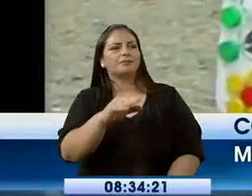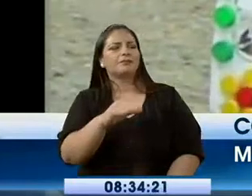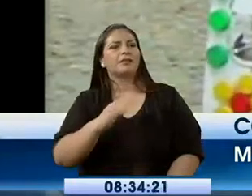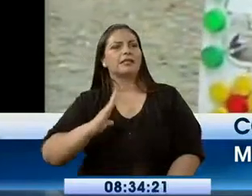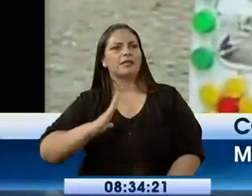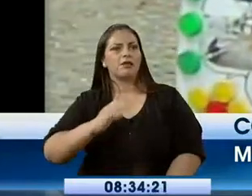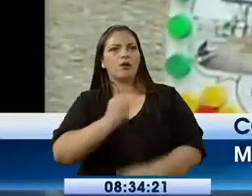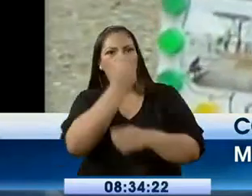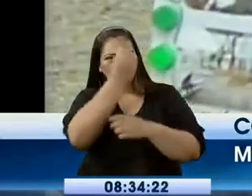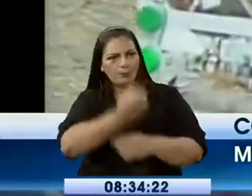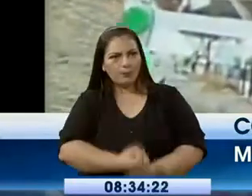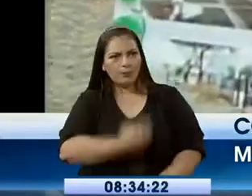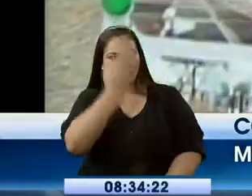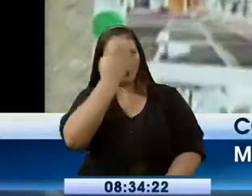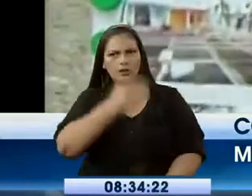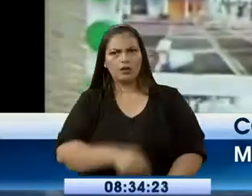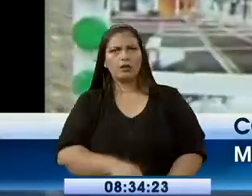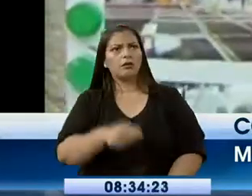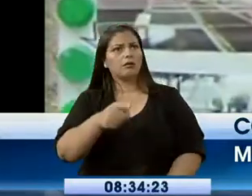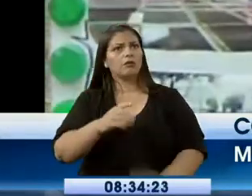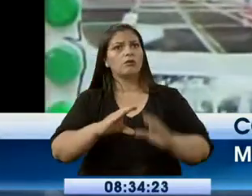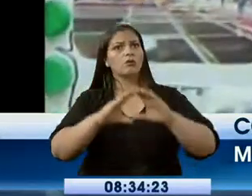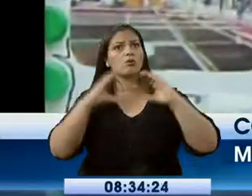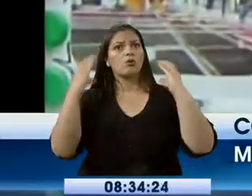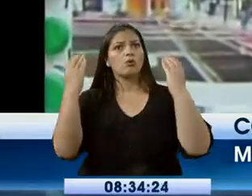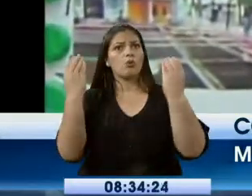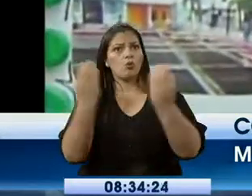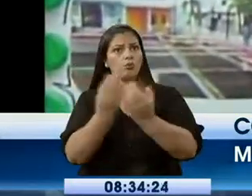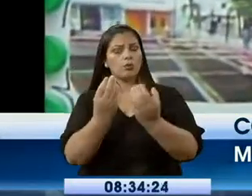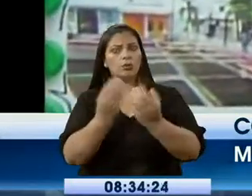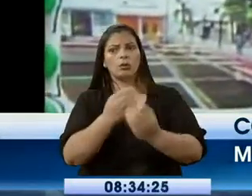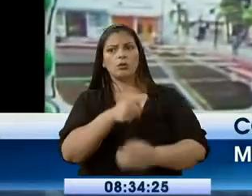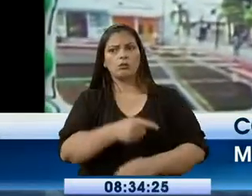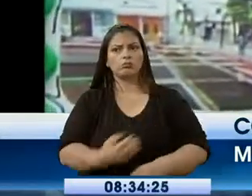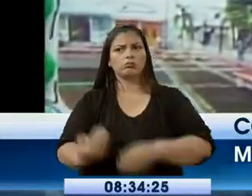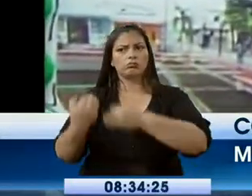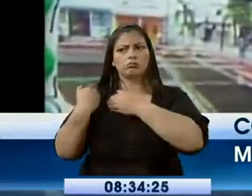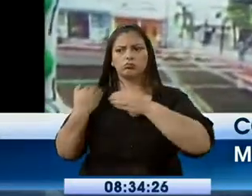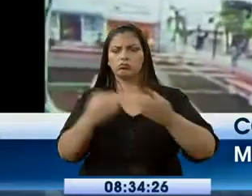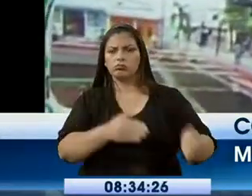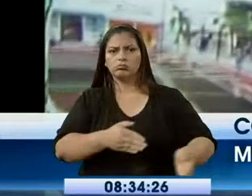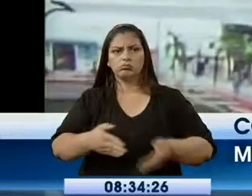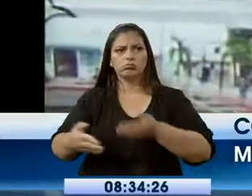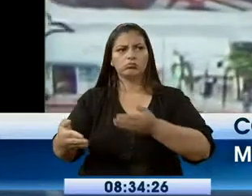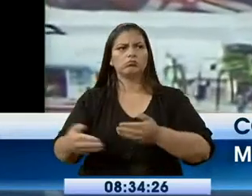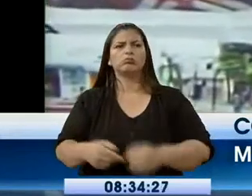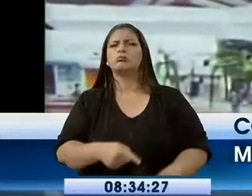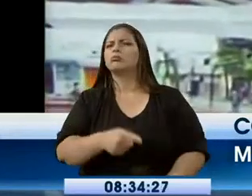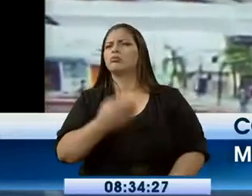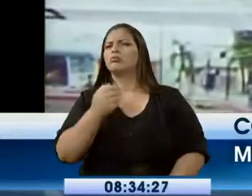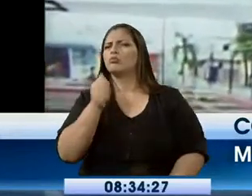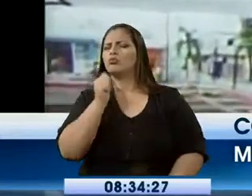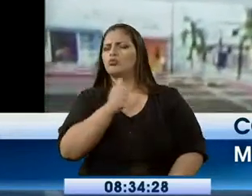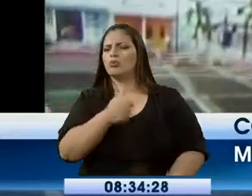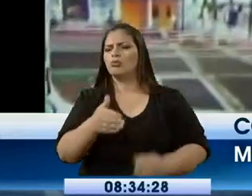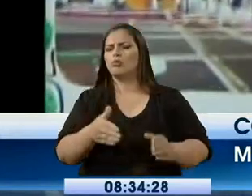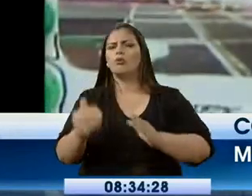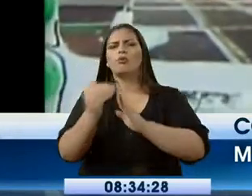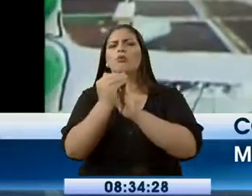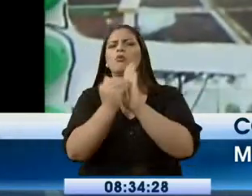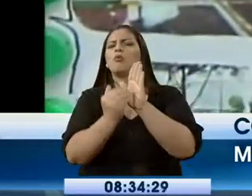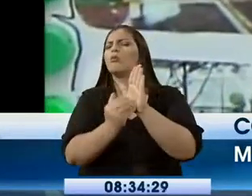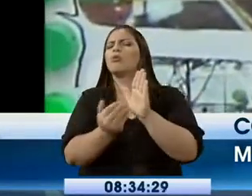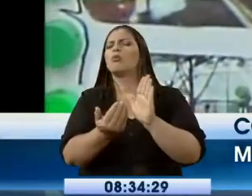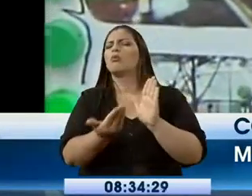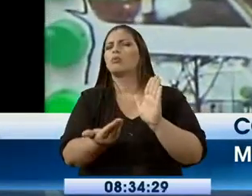Porque, repito, es un comité el que recibe esta obra y que también la entrega en este sentido. ¿Qué normas han puesto ustedes aquí, por ejemplo? ¿Qué horario tiene